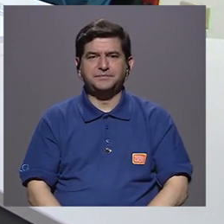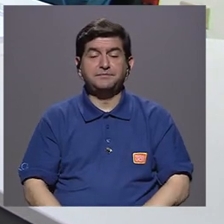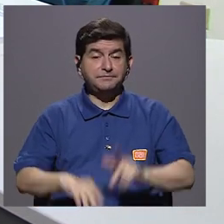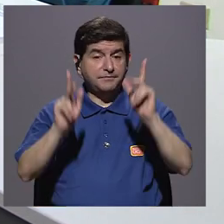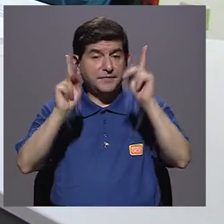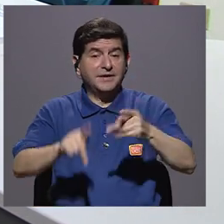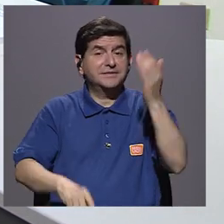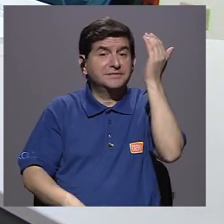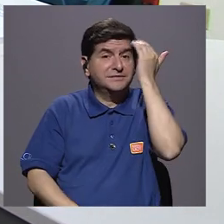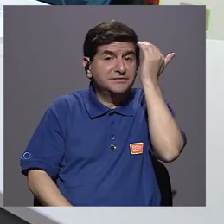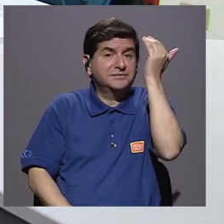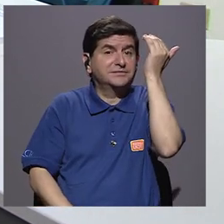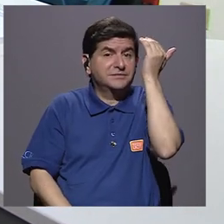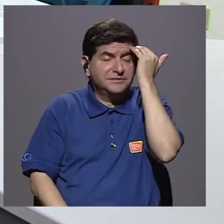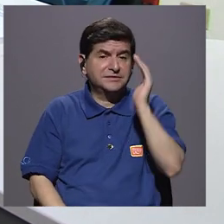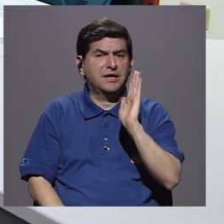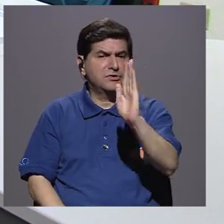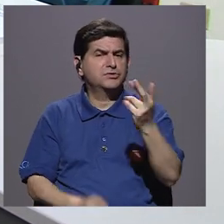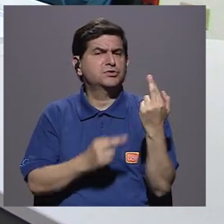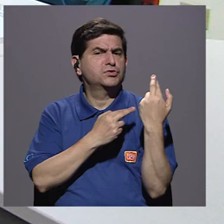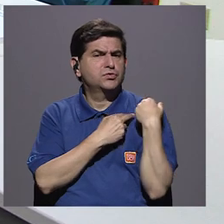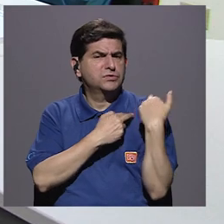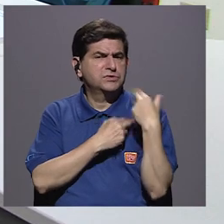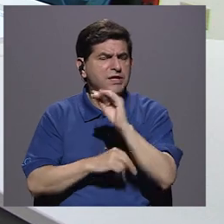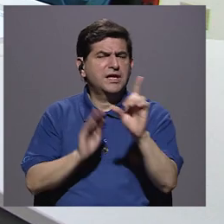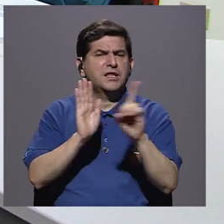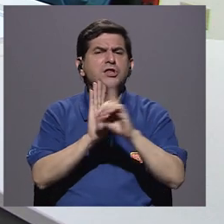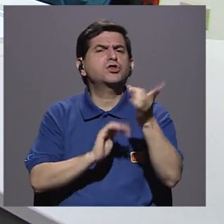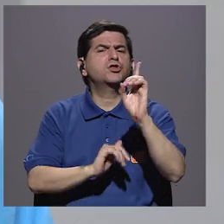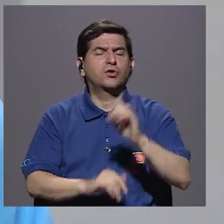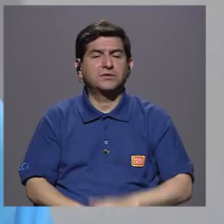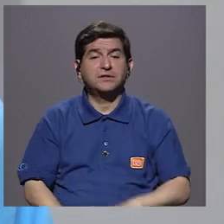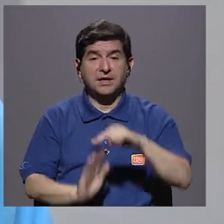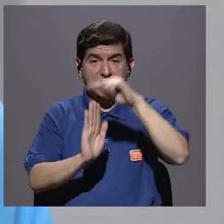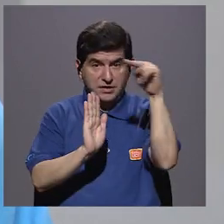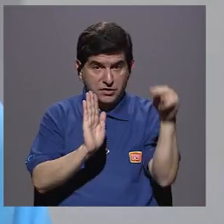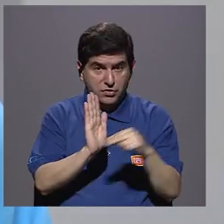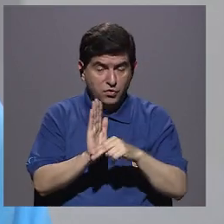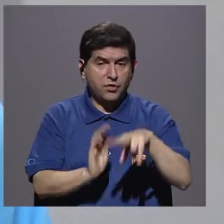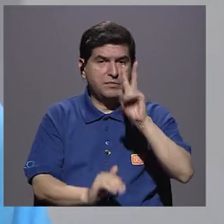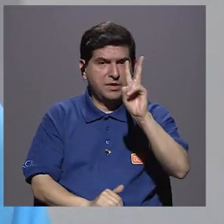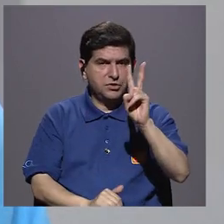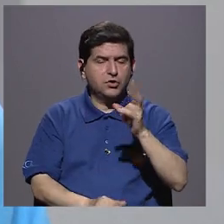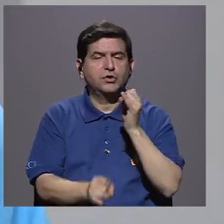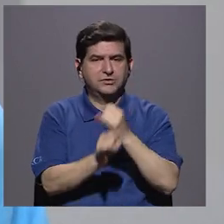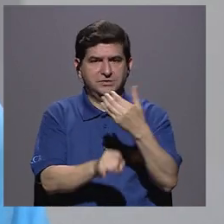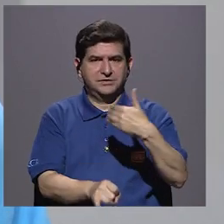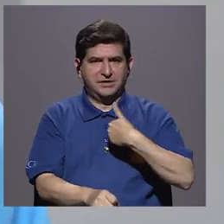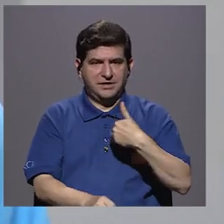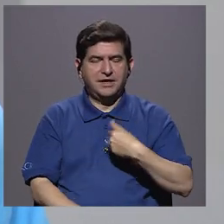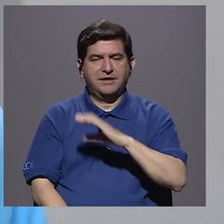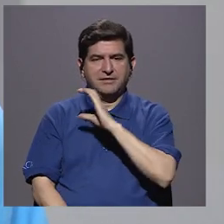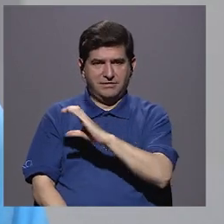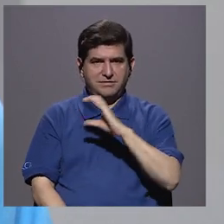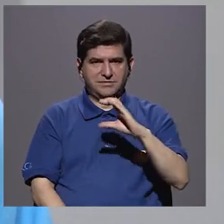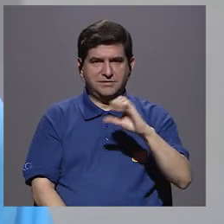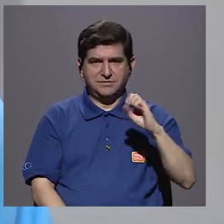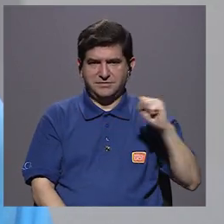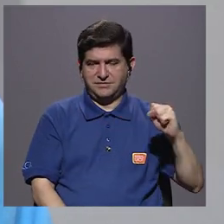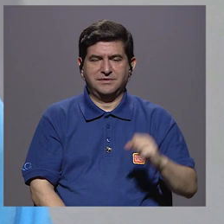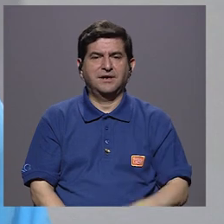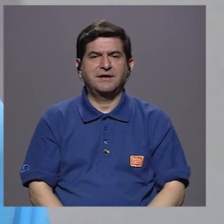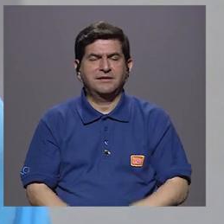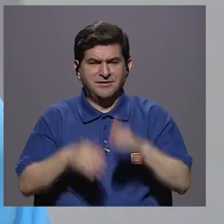¿Dónde pueden las personas saber cuáles son sus deberes y sus derechos? Normativamente tenemos dos normas en la institución, en la Caja del Seguro,